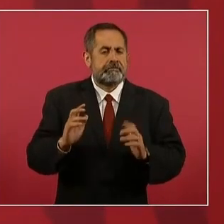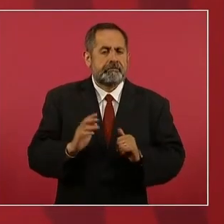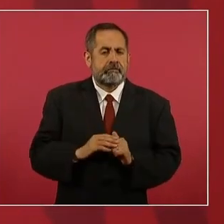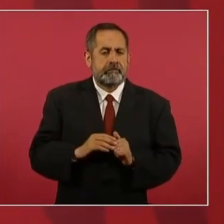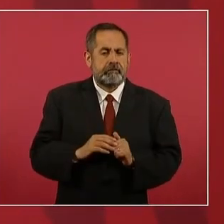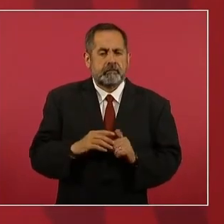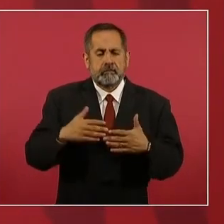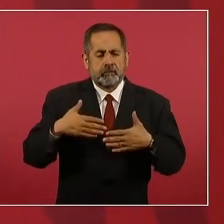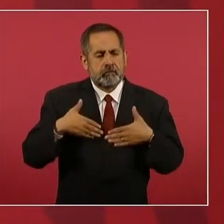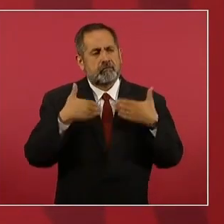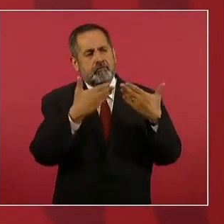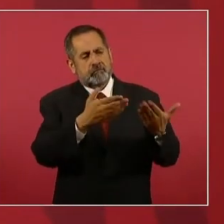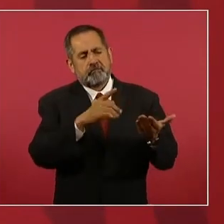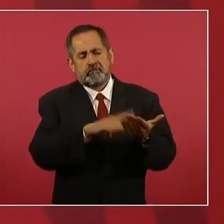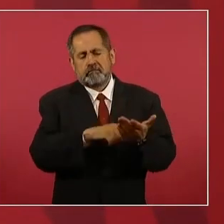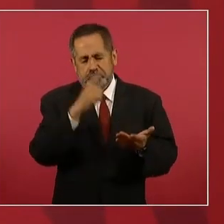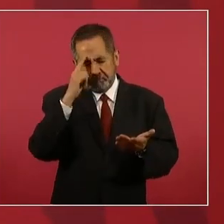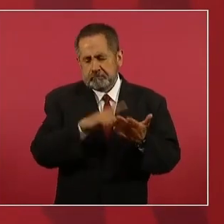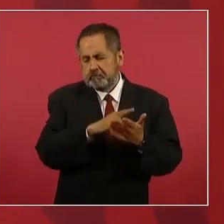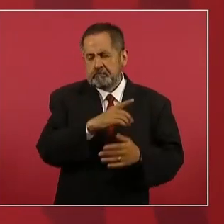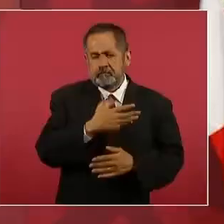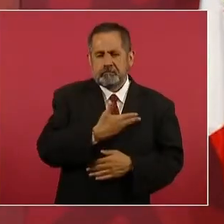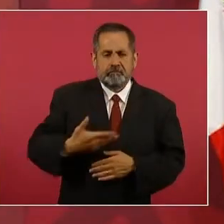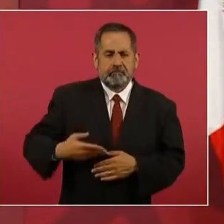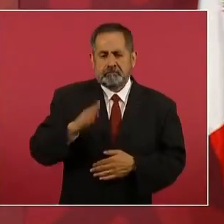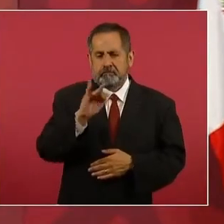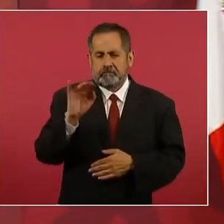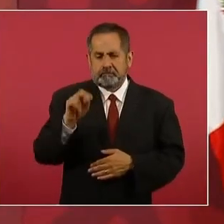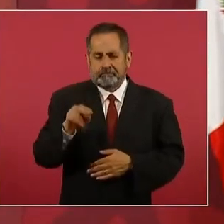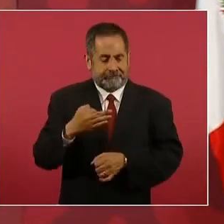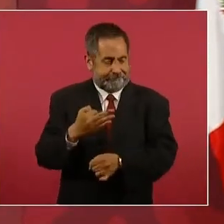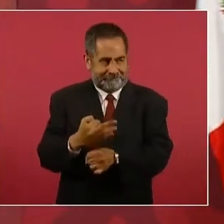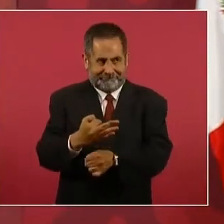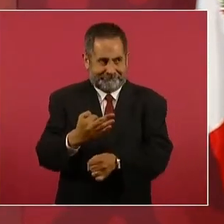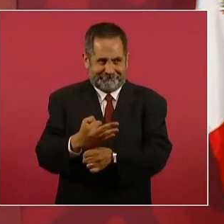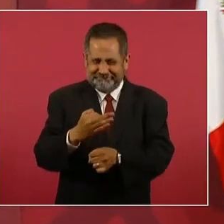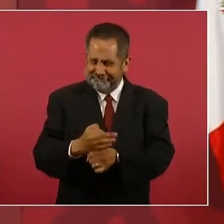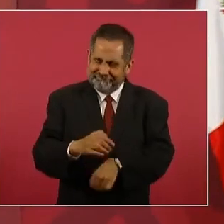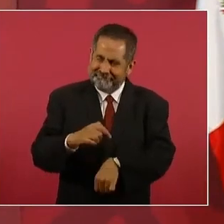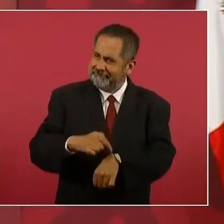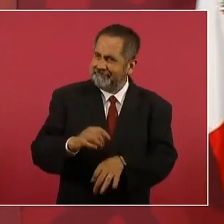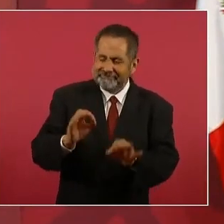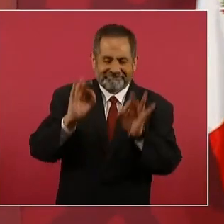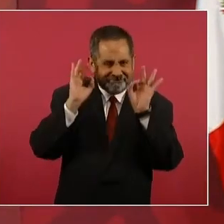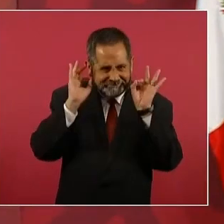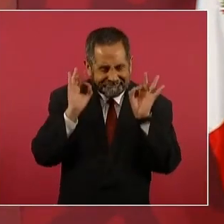Tengo confianza en el presidente Biden. Es el momento